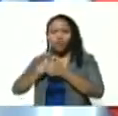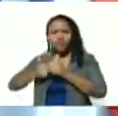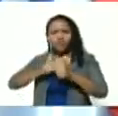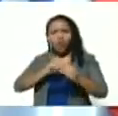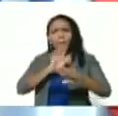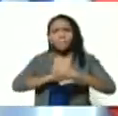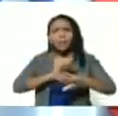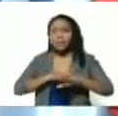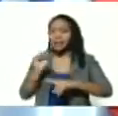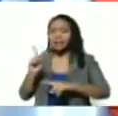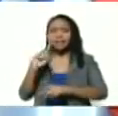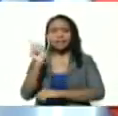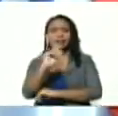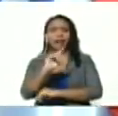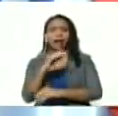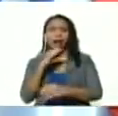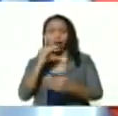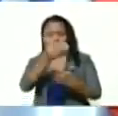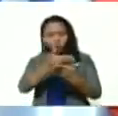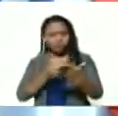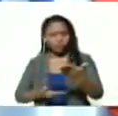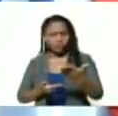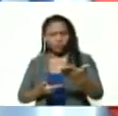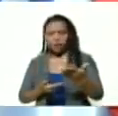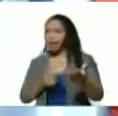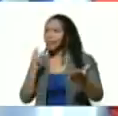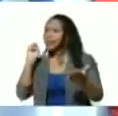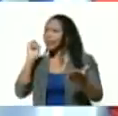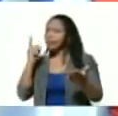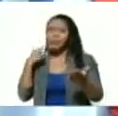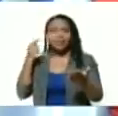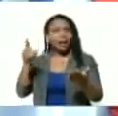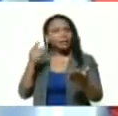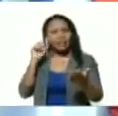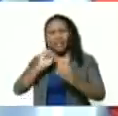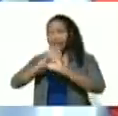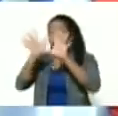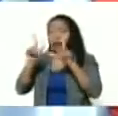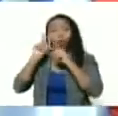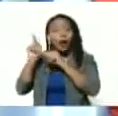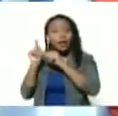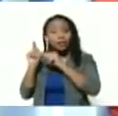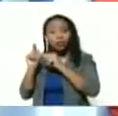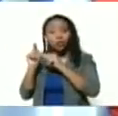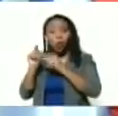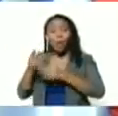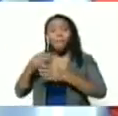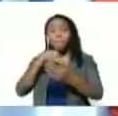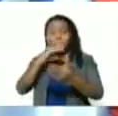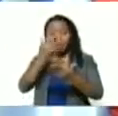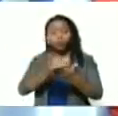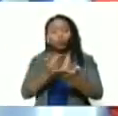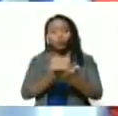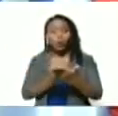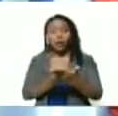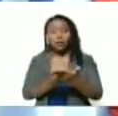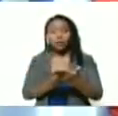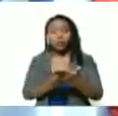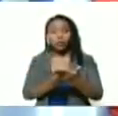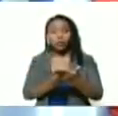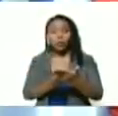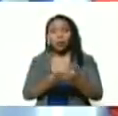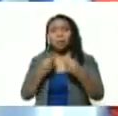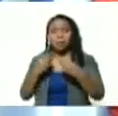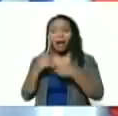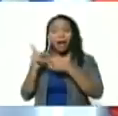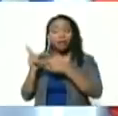causa sin tener en las actas del expediente elementos de convicción que den alguno de esos presupuestos establecidos